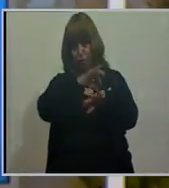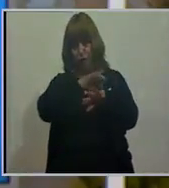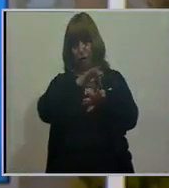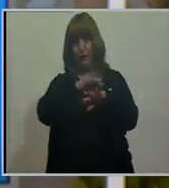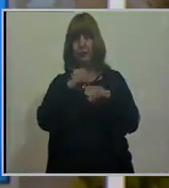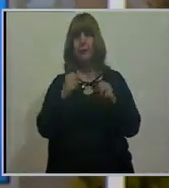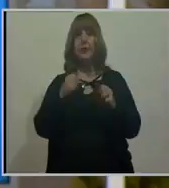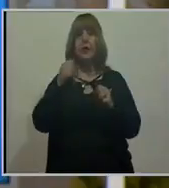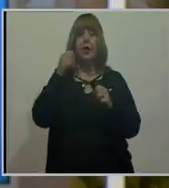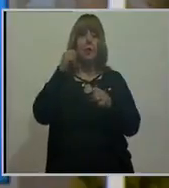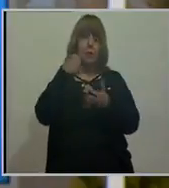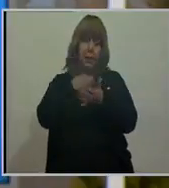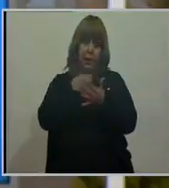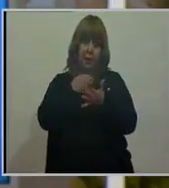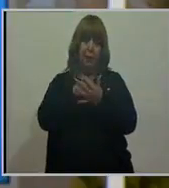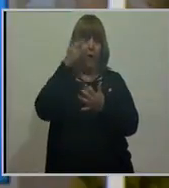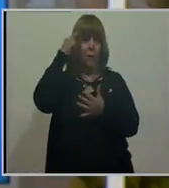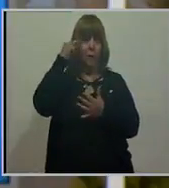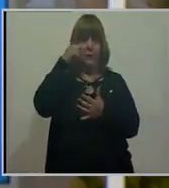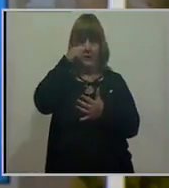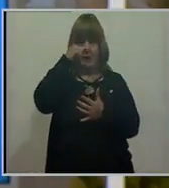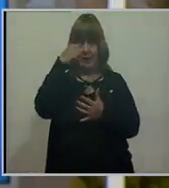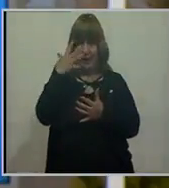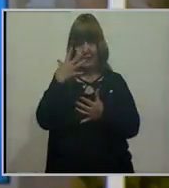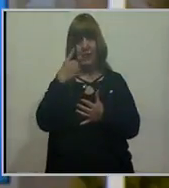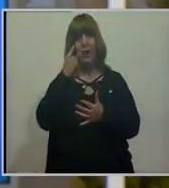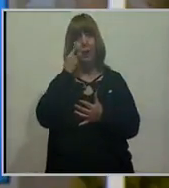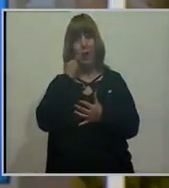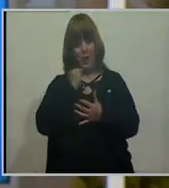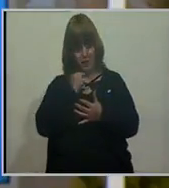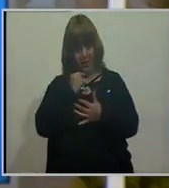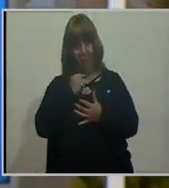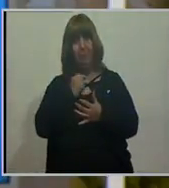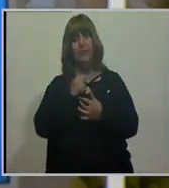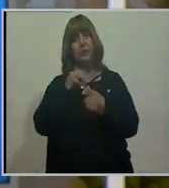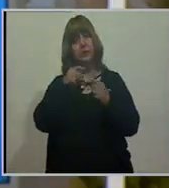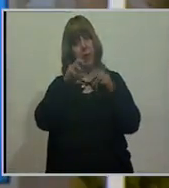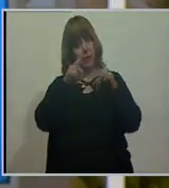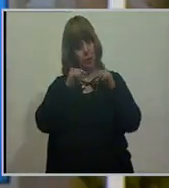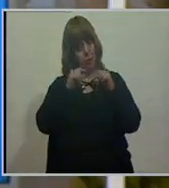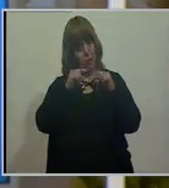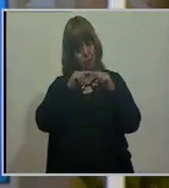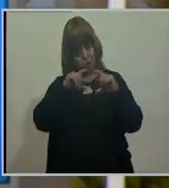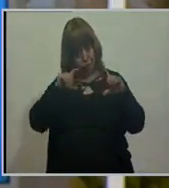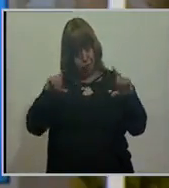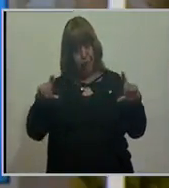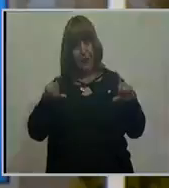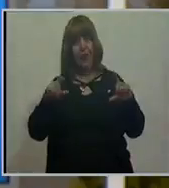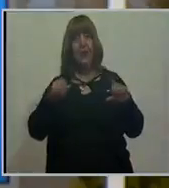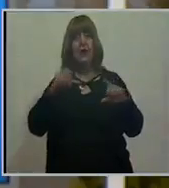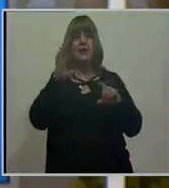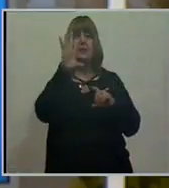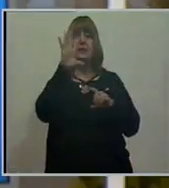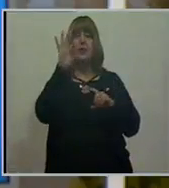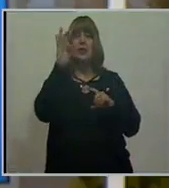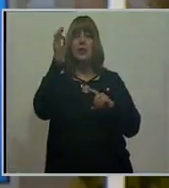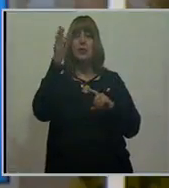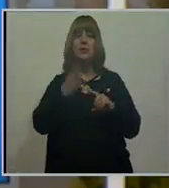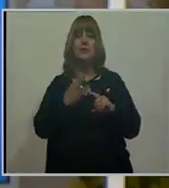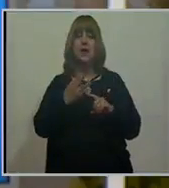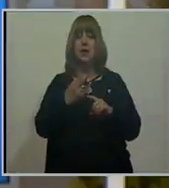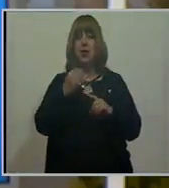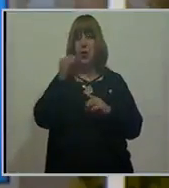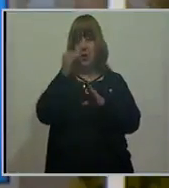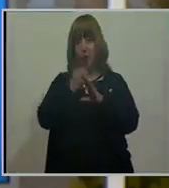esto desde 9.75 pesos por día. Llama al 0810-222-0092 y aprovecha la promo 50% de descuento en los primeros